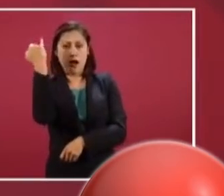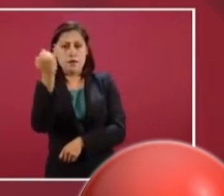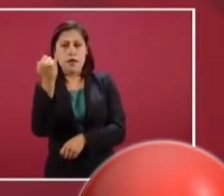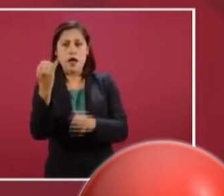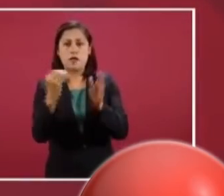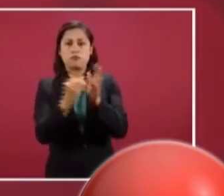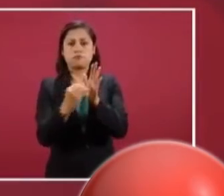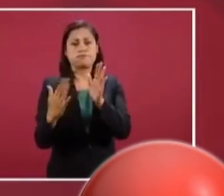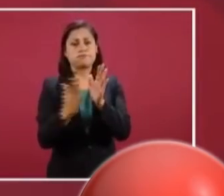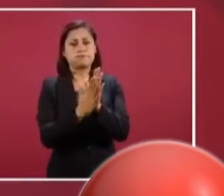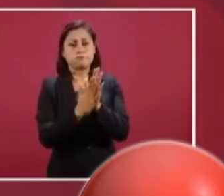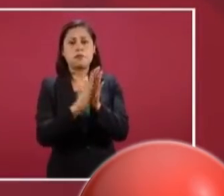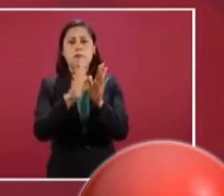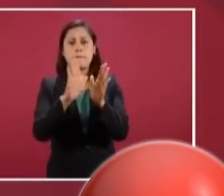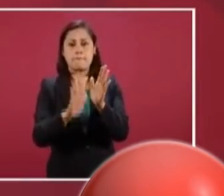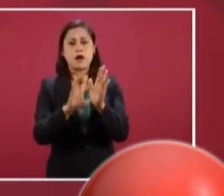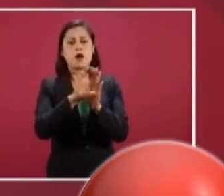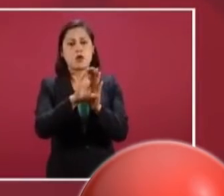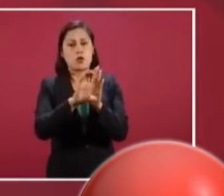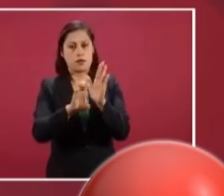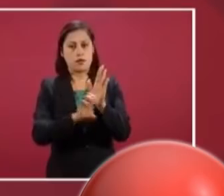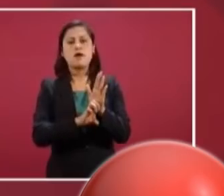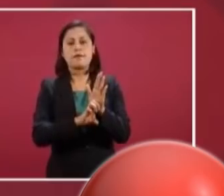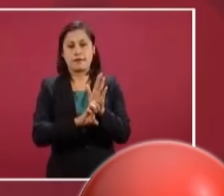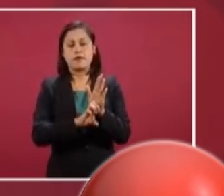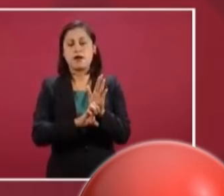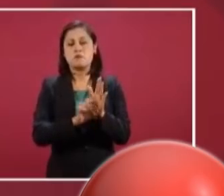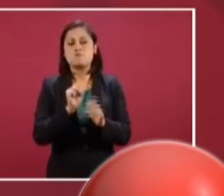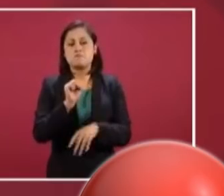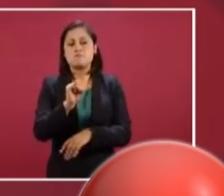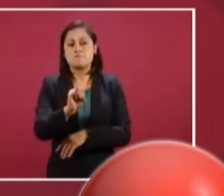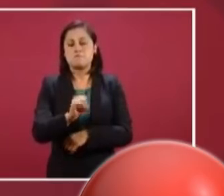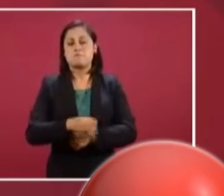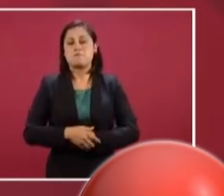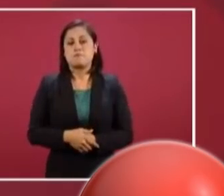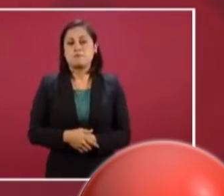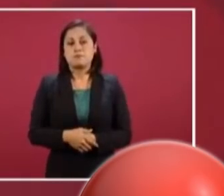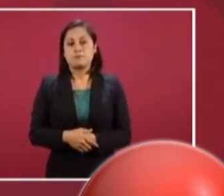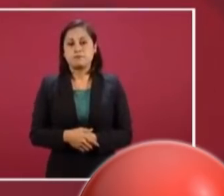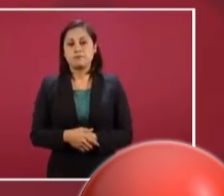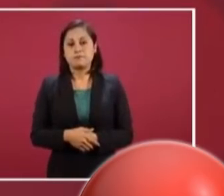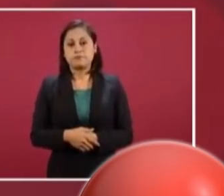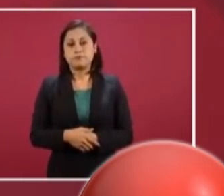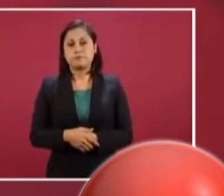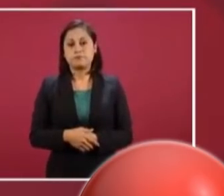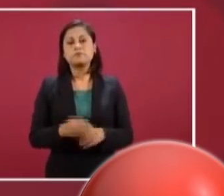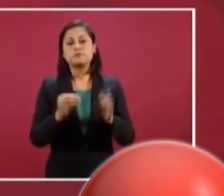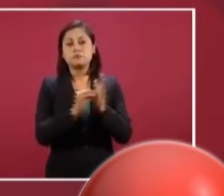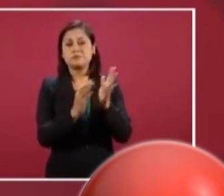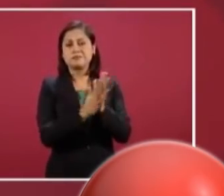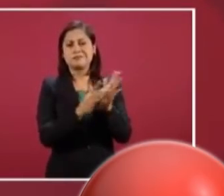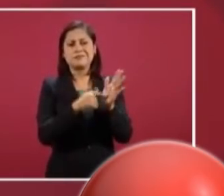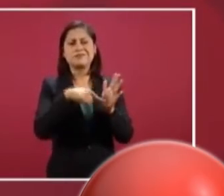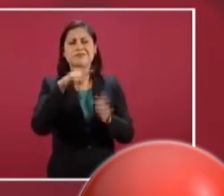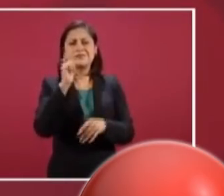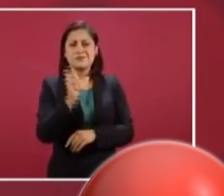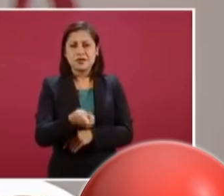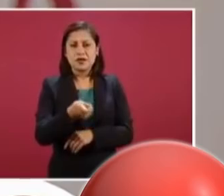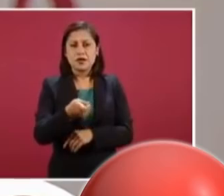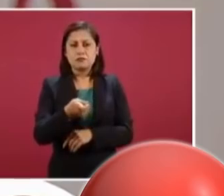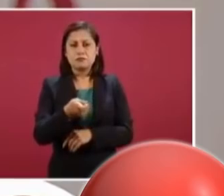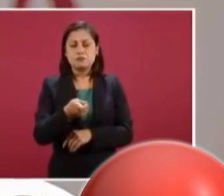un código de ética, de la buena